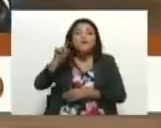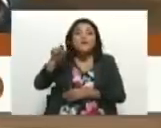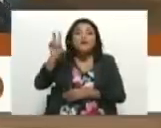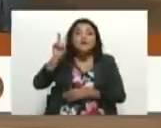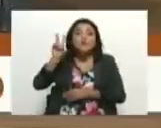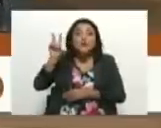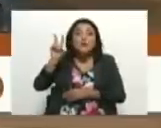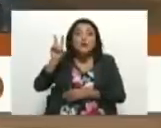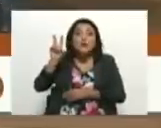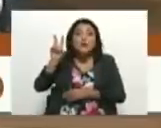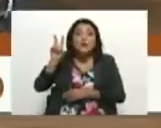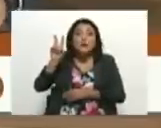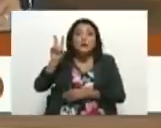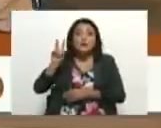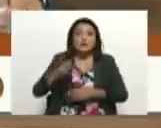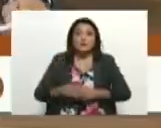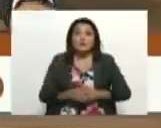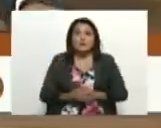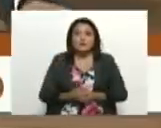a nuestro pueblo.